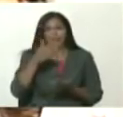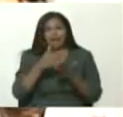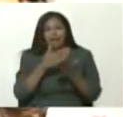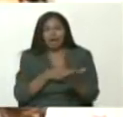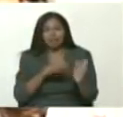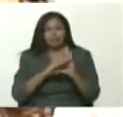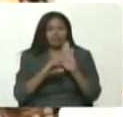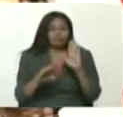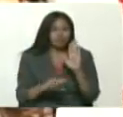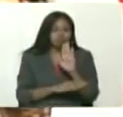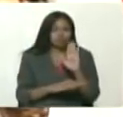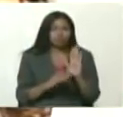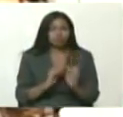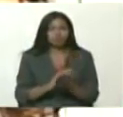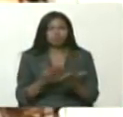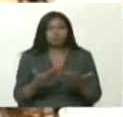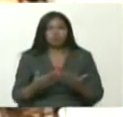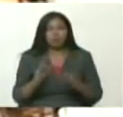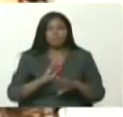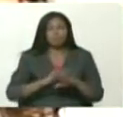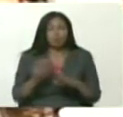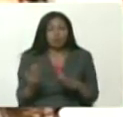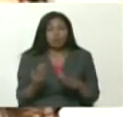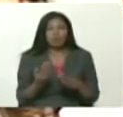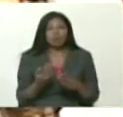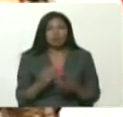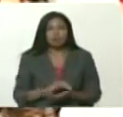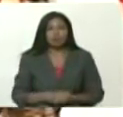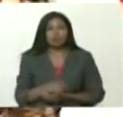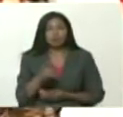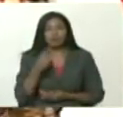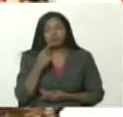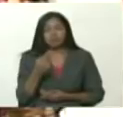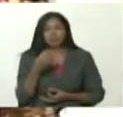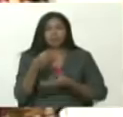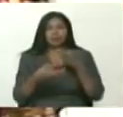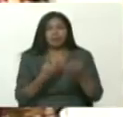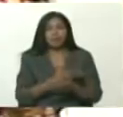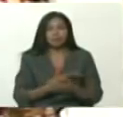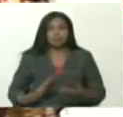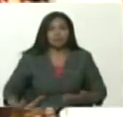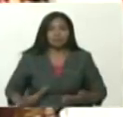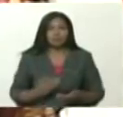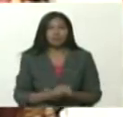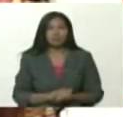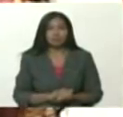del concurso, porque con lo que usted decía, presidente,